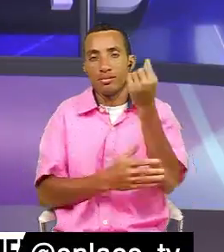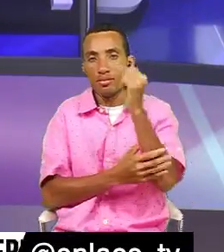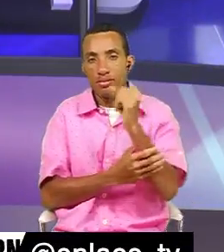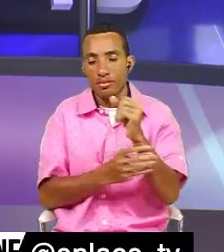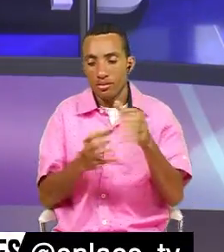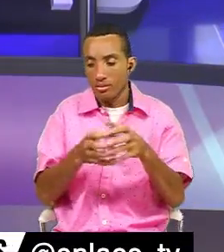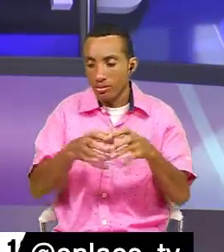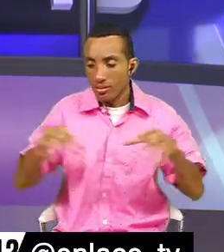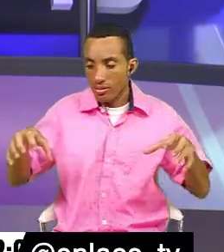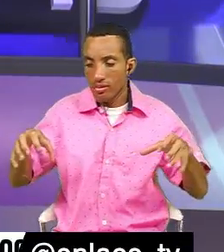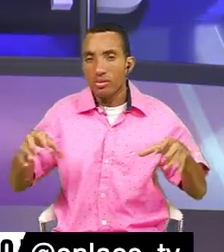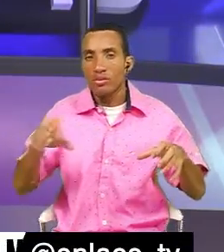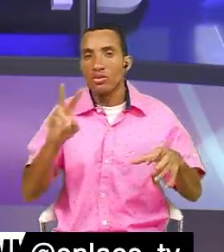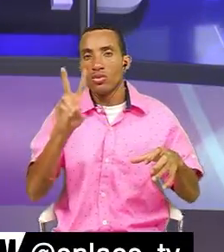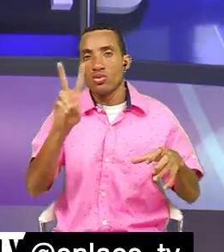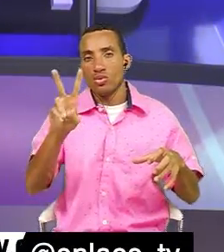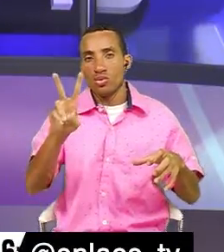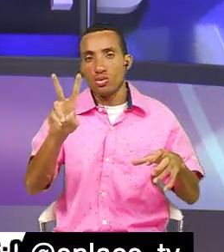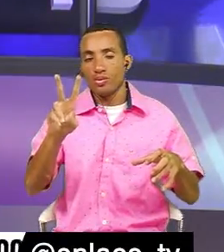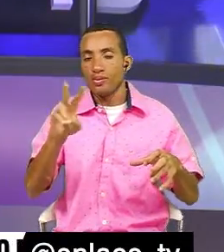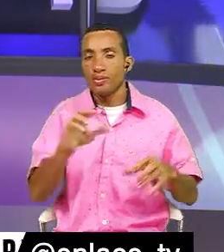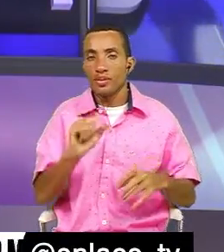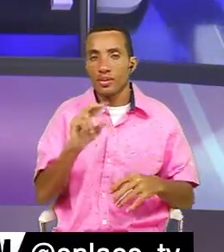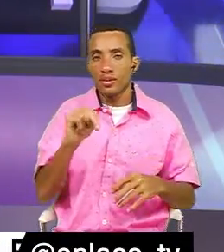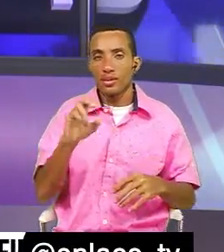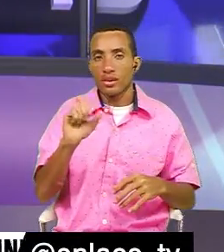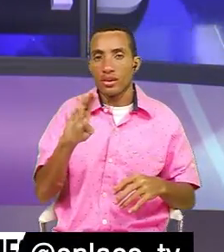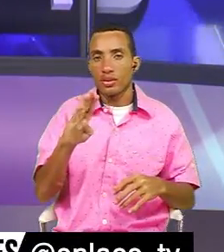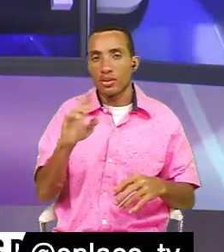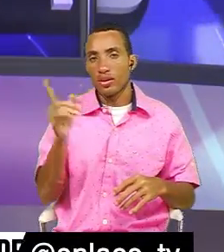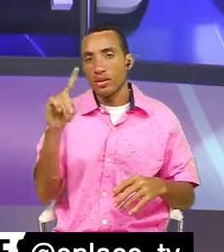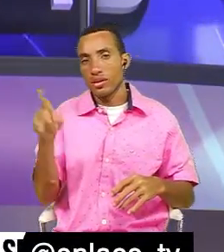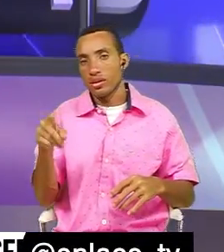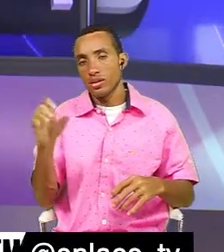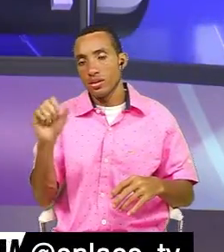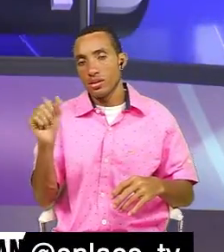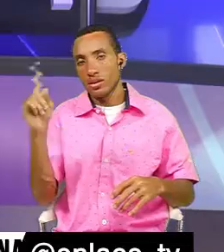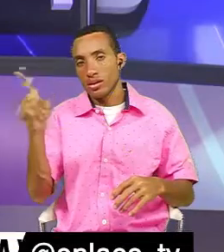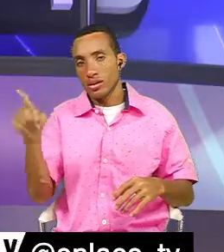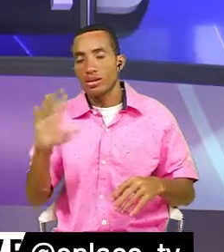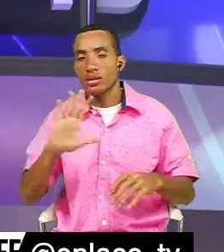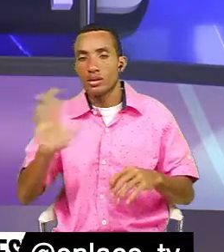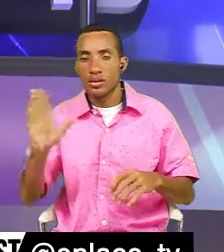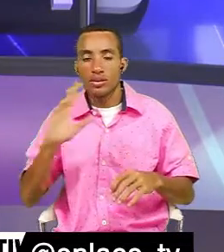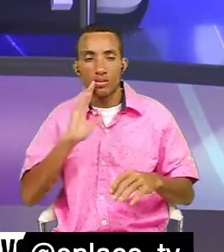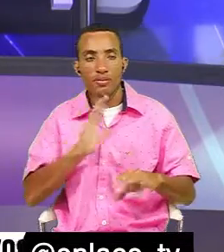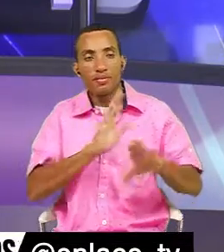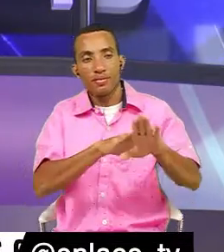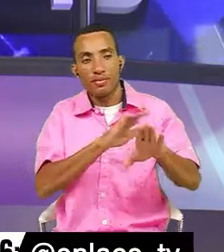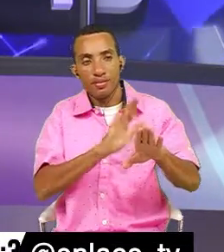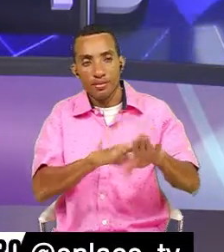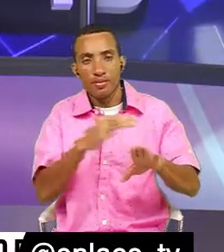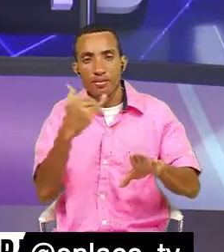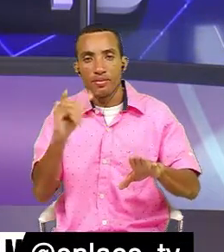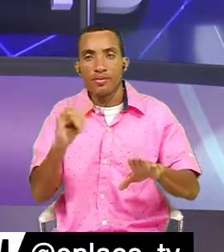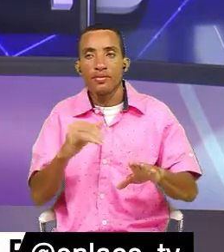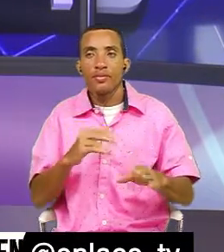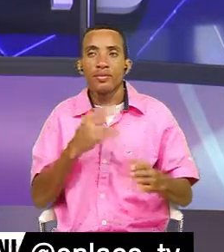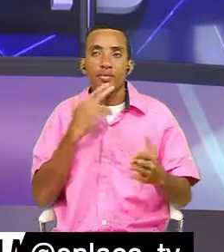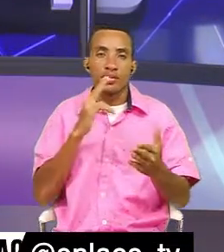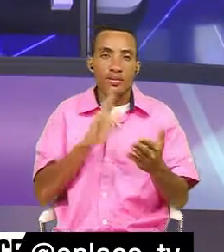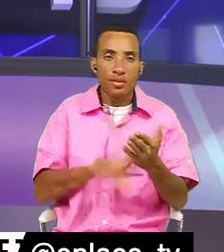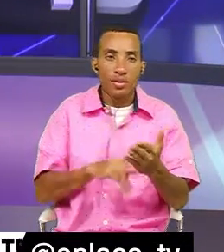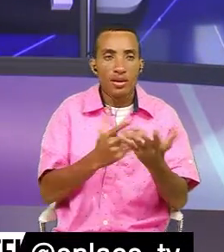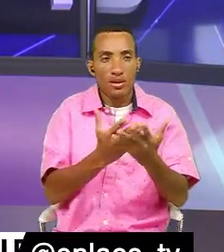grupos internacionales, de los cuales Navelena SAS ha presentado ya a la corporación cartas con sus respectivas bancas